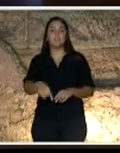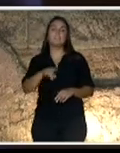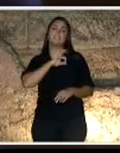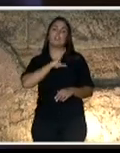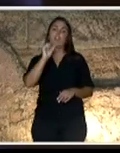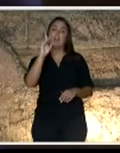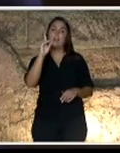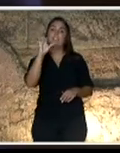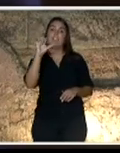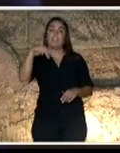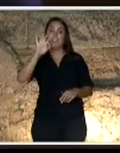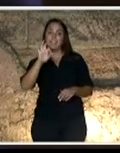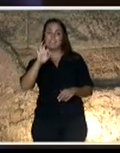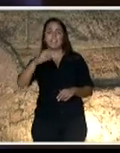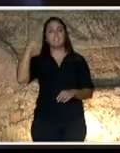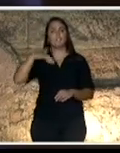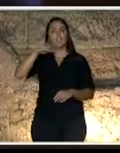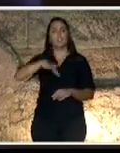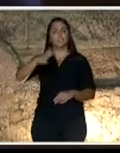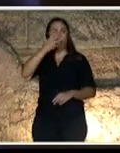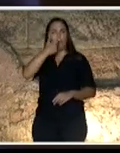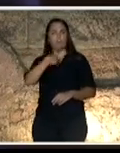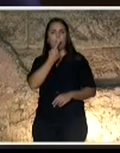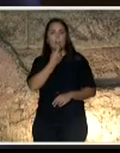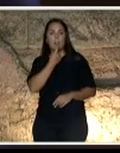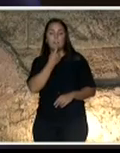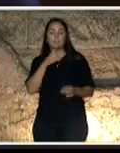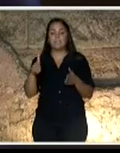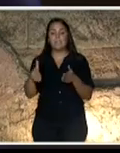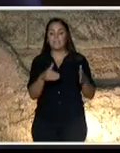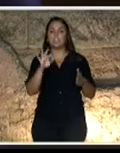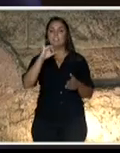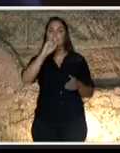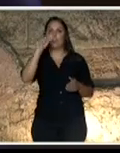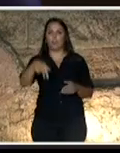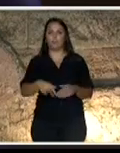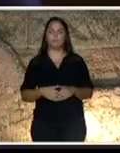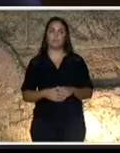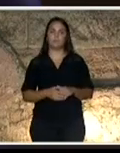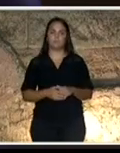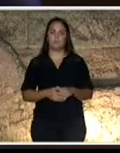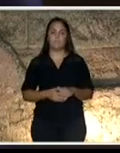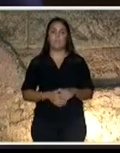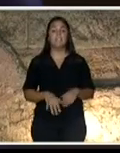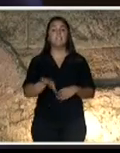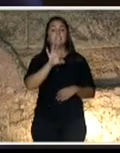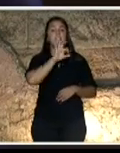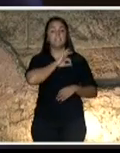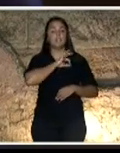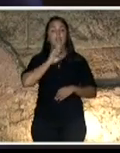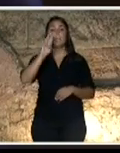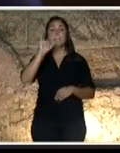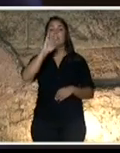Cárdenas el gran cañón del Colorado, bautizado como Río Tizón. Francisco Pizarro,